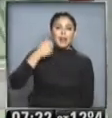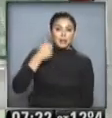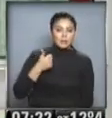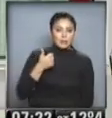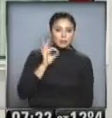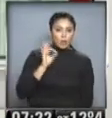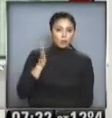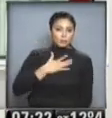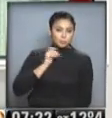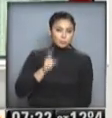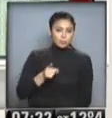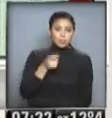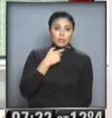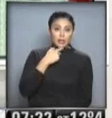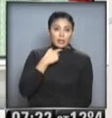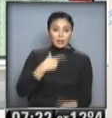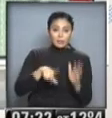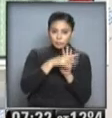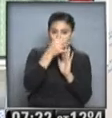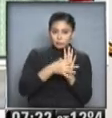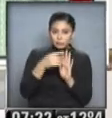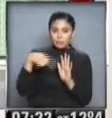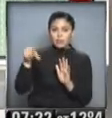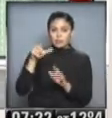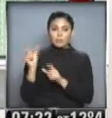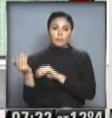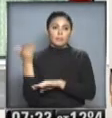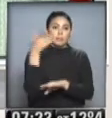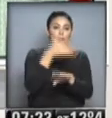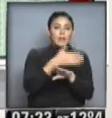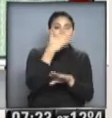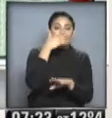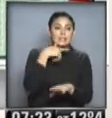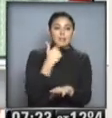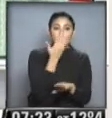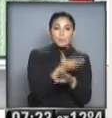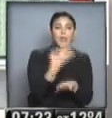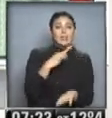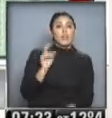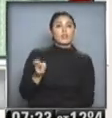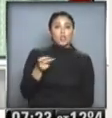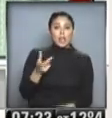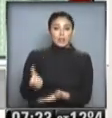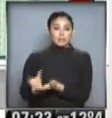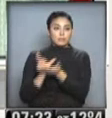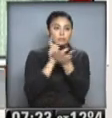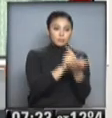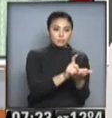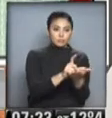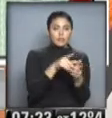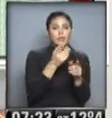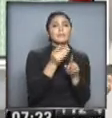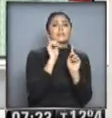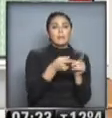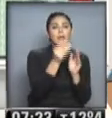bienes personales, que quieran exteriorizarlo. Cuando se presentan, tienen que entregar los dólares en el banco, además de llenar los formularios y hacer